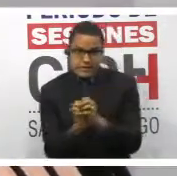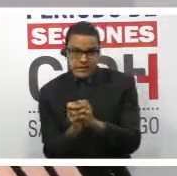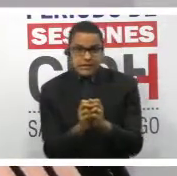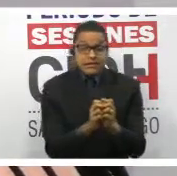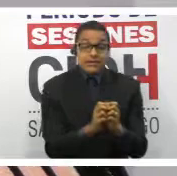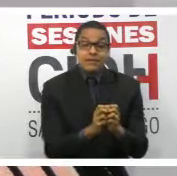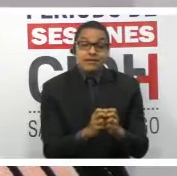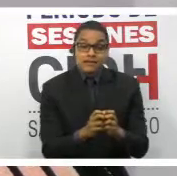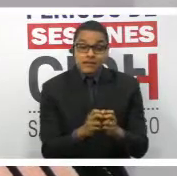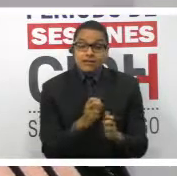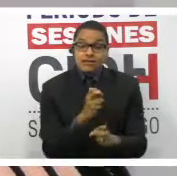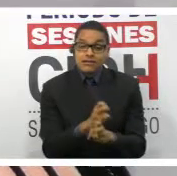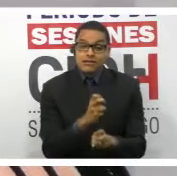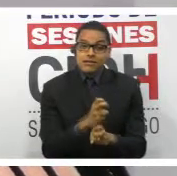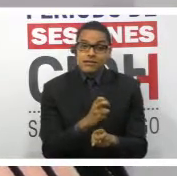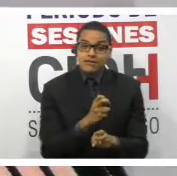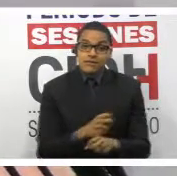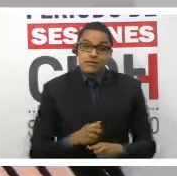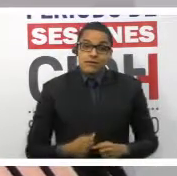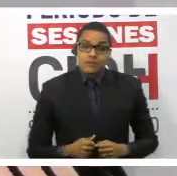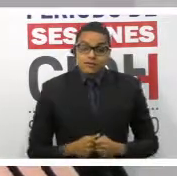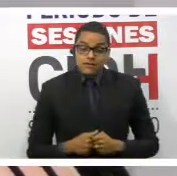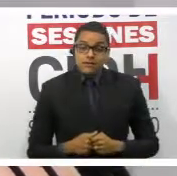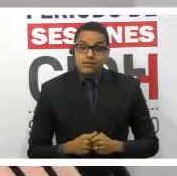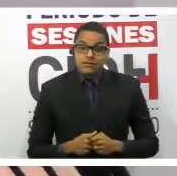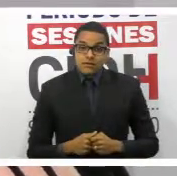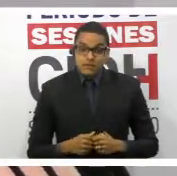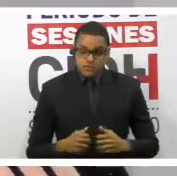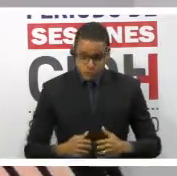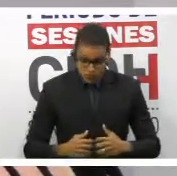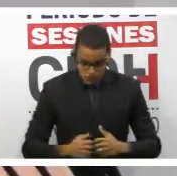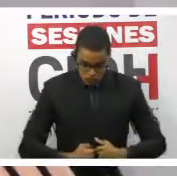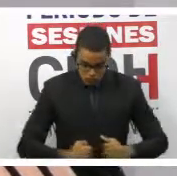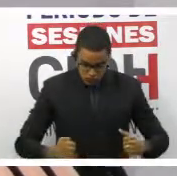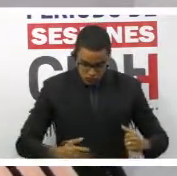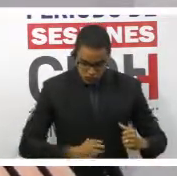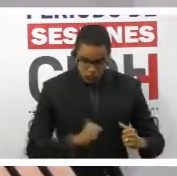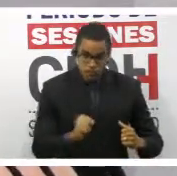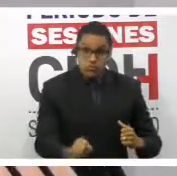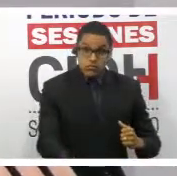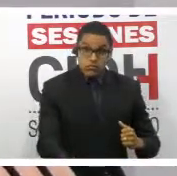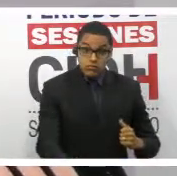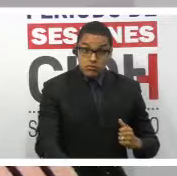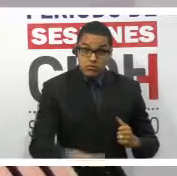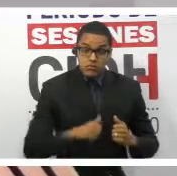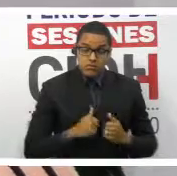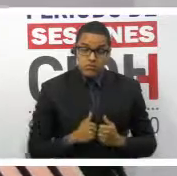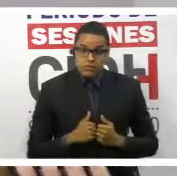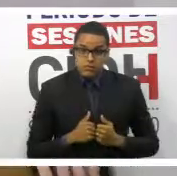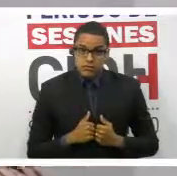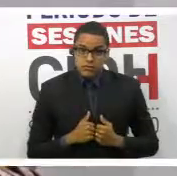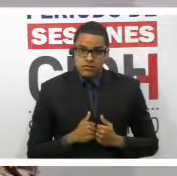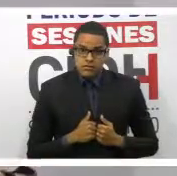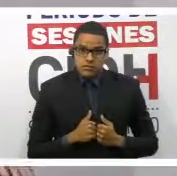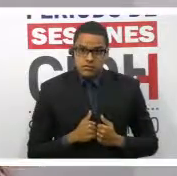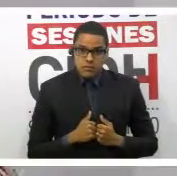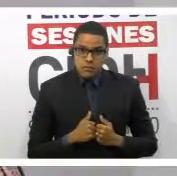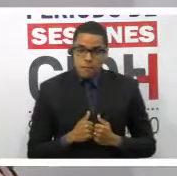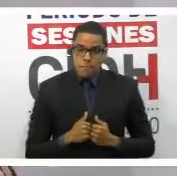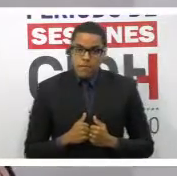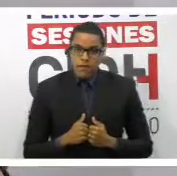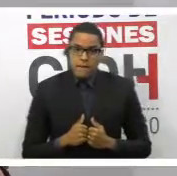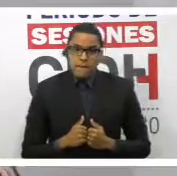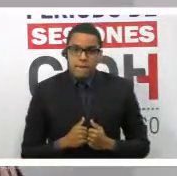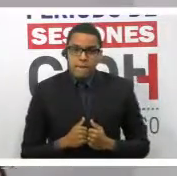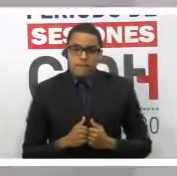del del aborto para decirlo con la palabra directamente es por un lado